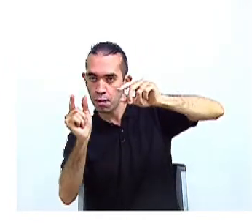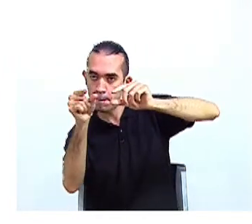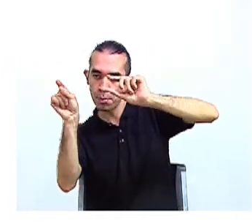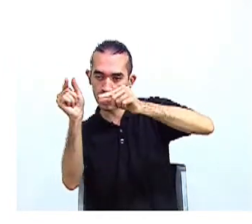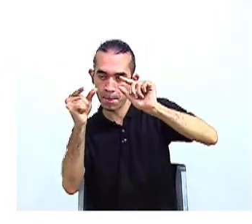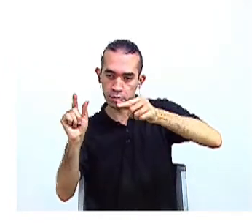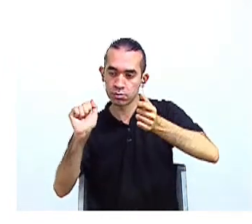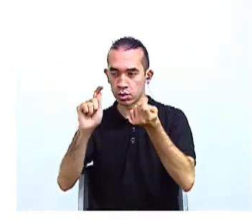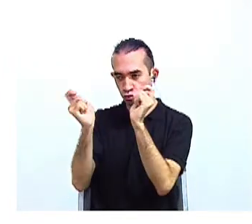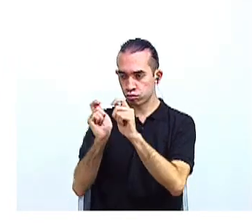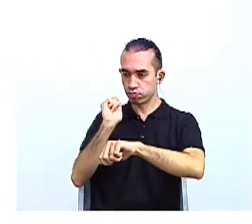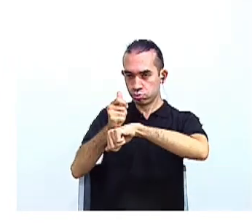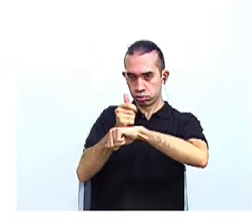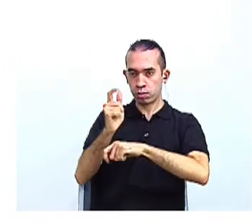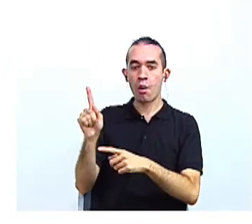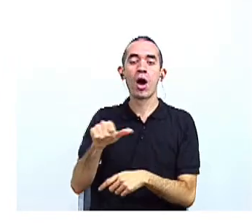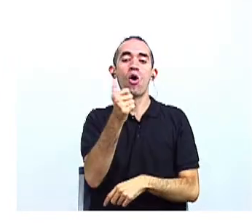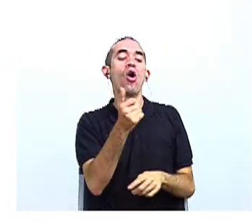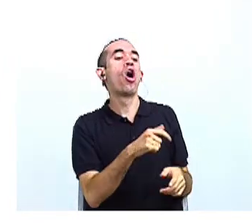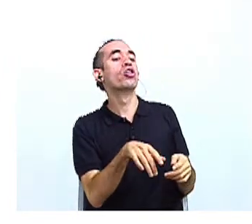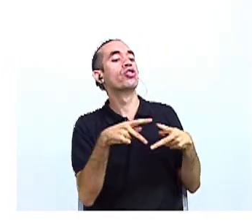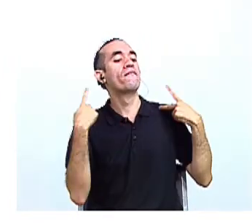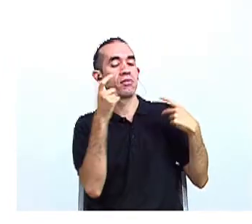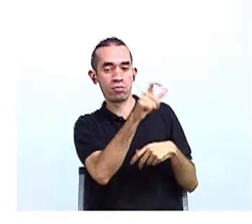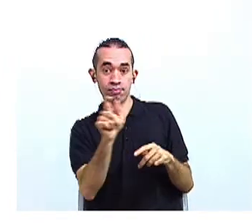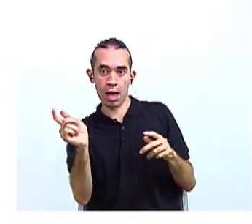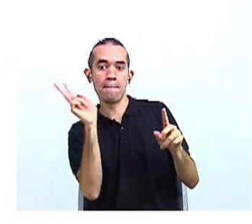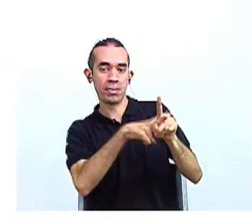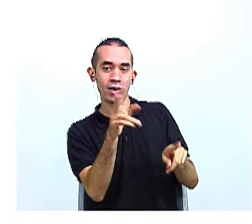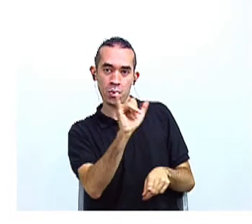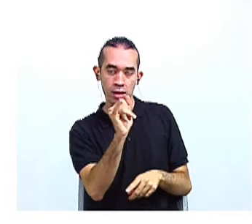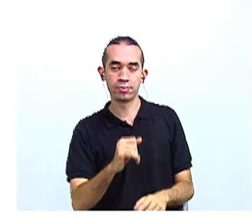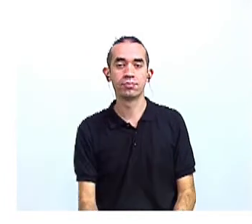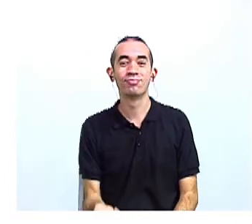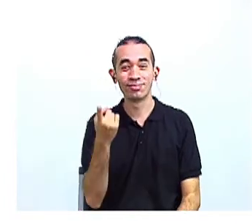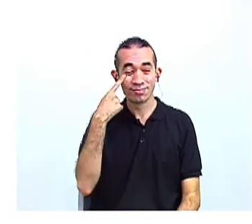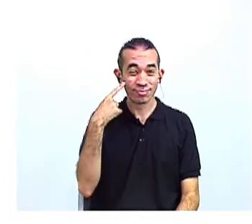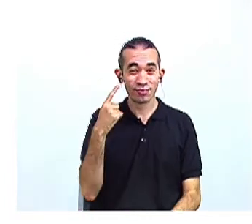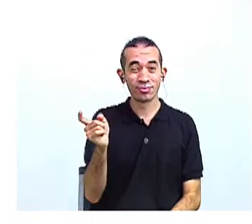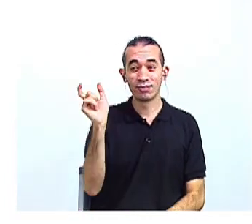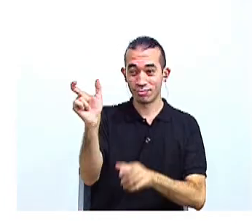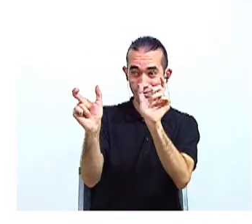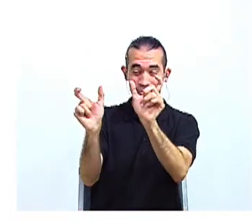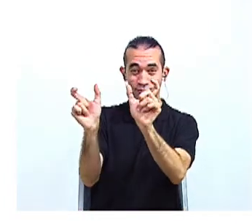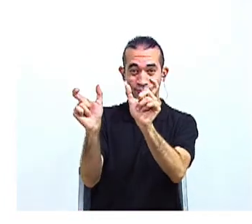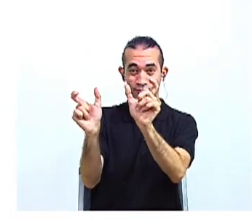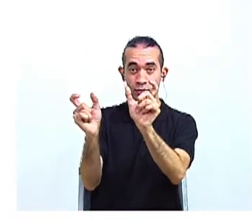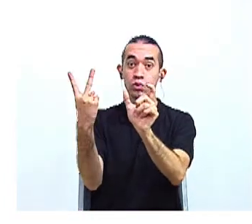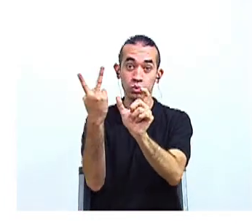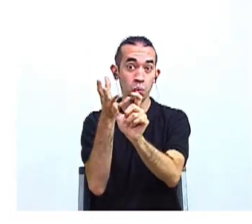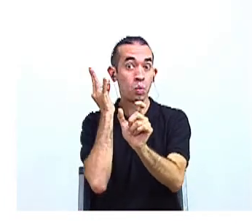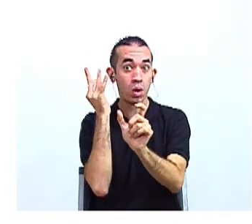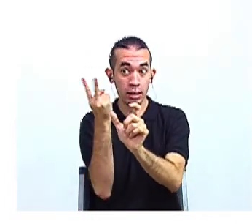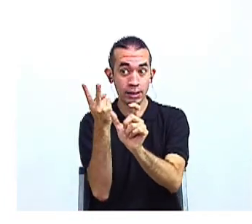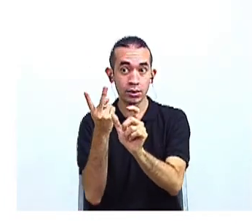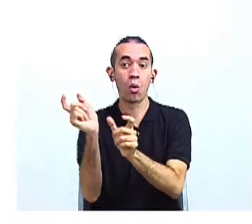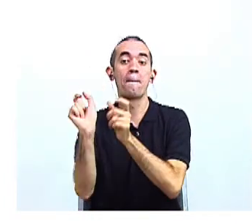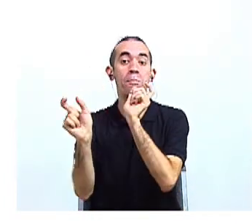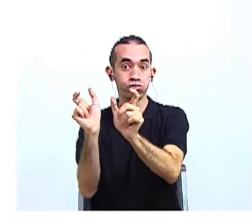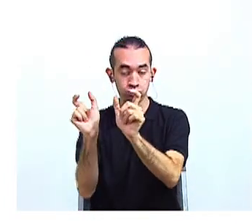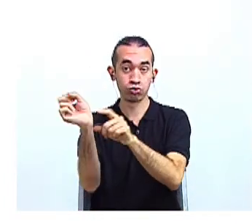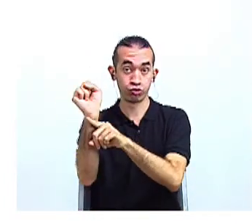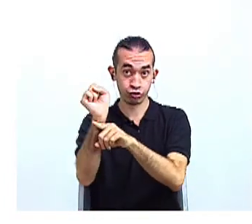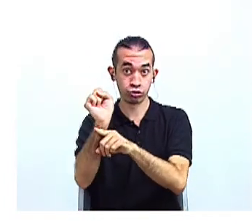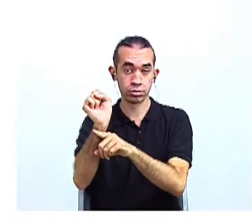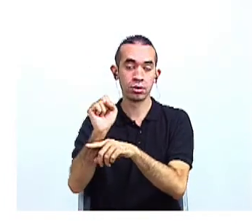cualquier organismo. Si vemos con detalle, tenemos un sujeto compuesto, femenino, y por tanto, los elementos que